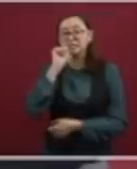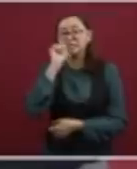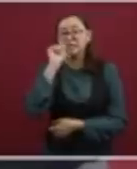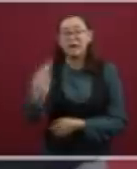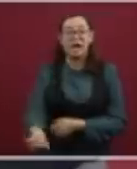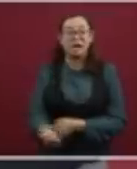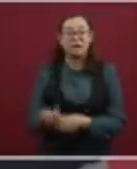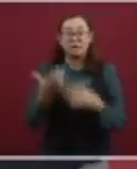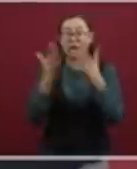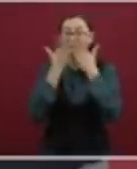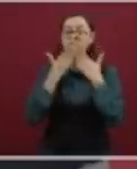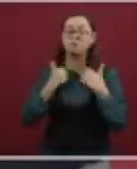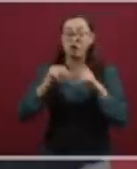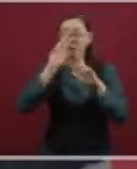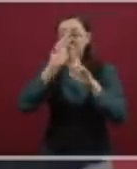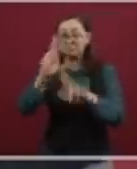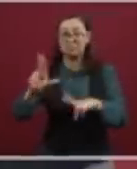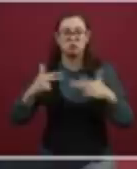inhumanos,